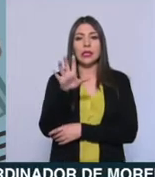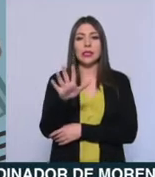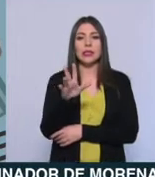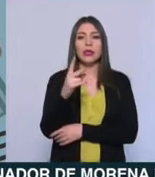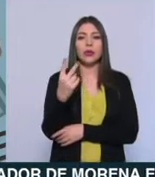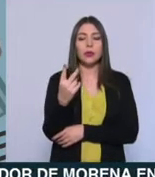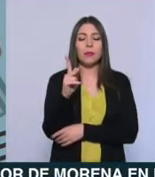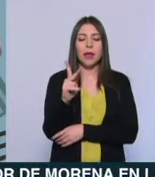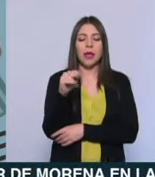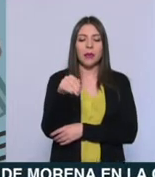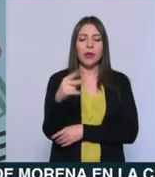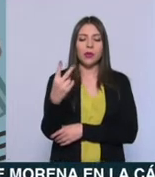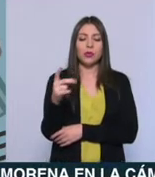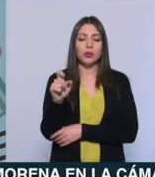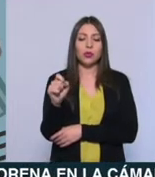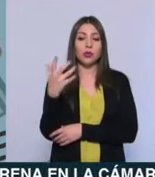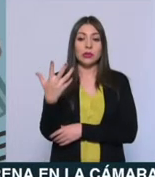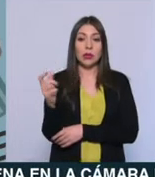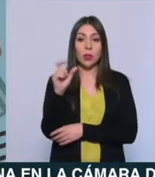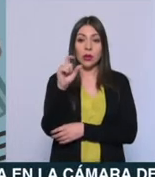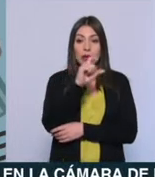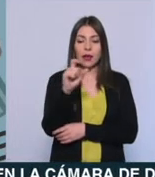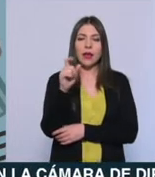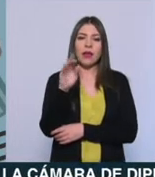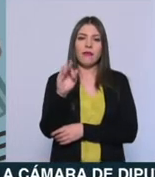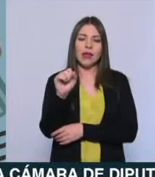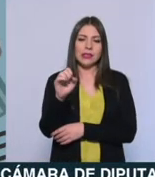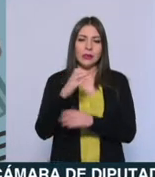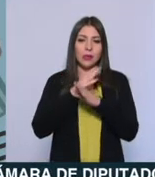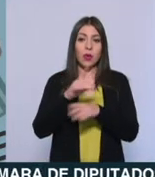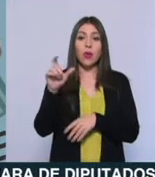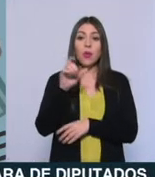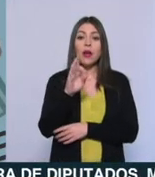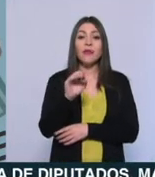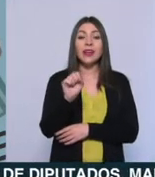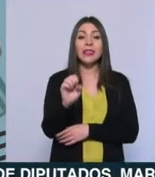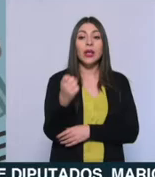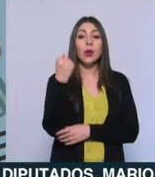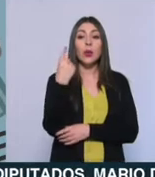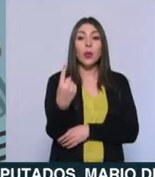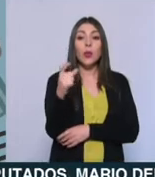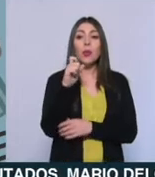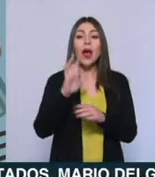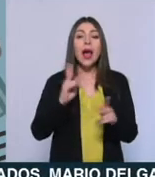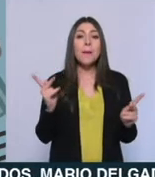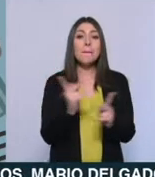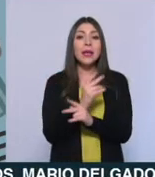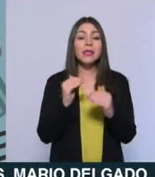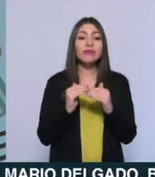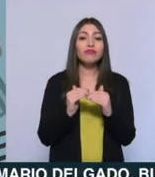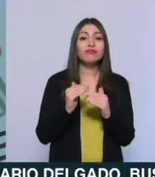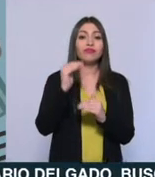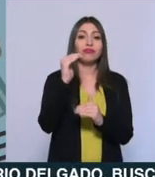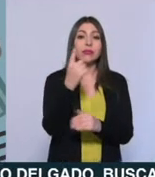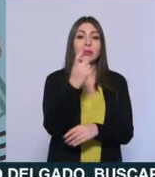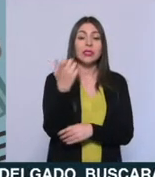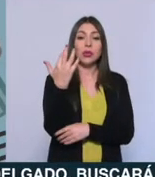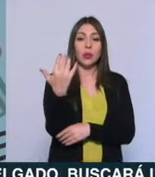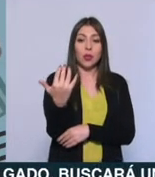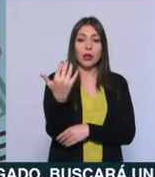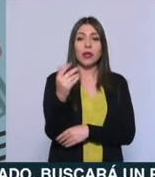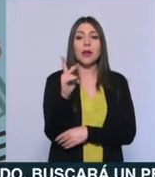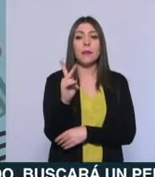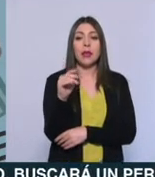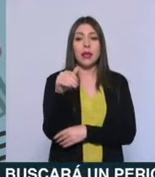partículas 2.5 micras. La fase 1 cuando se alcancen los 150 puntos de ozono, PM10